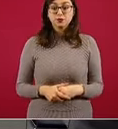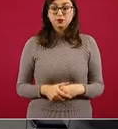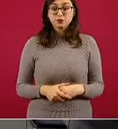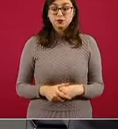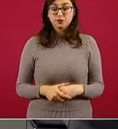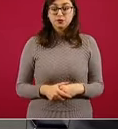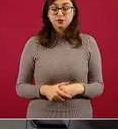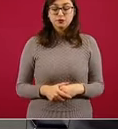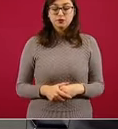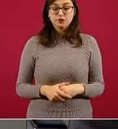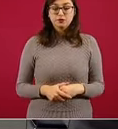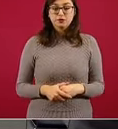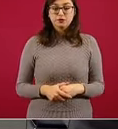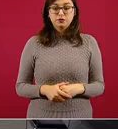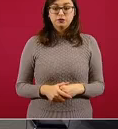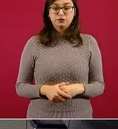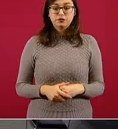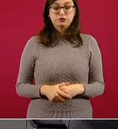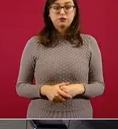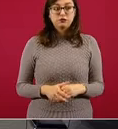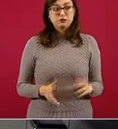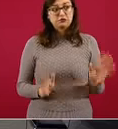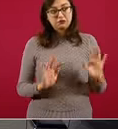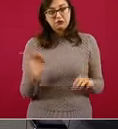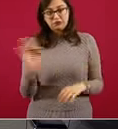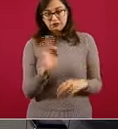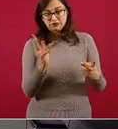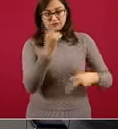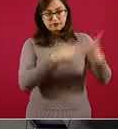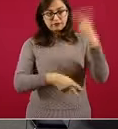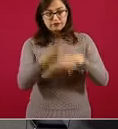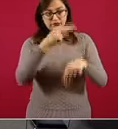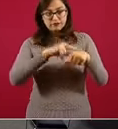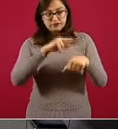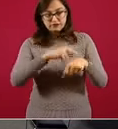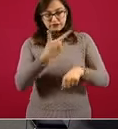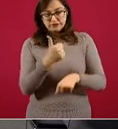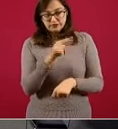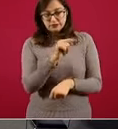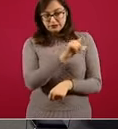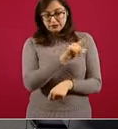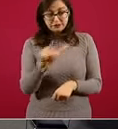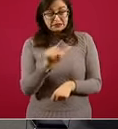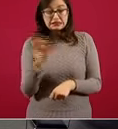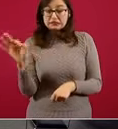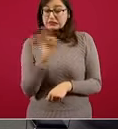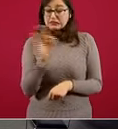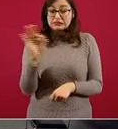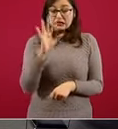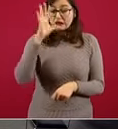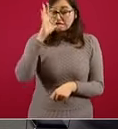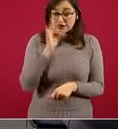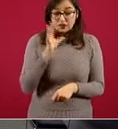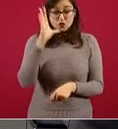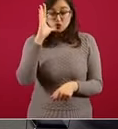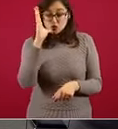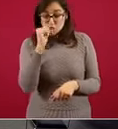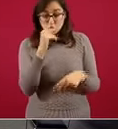a, posiblemente el doctor se incorpore y si no, pues yo atiendo las preguntas que pueda